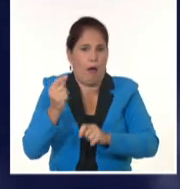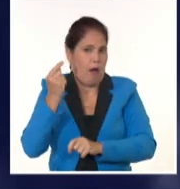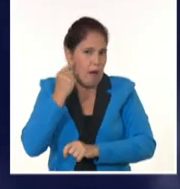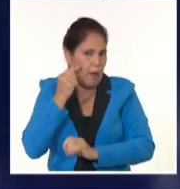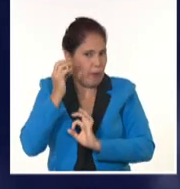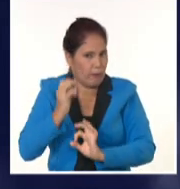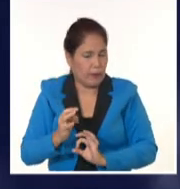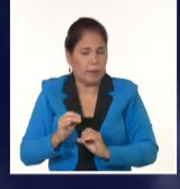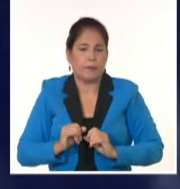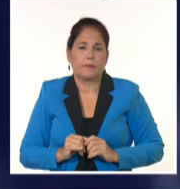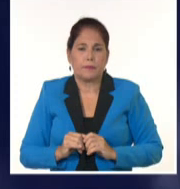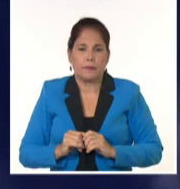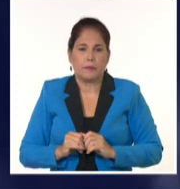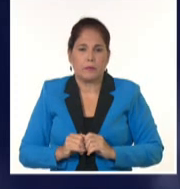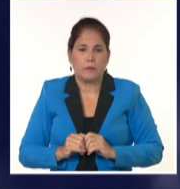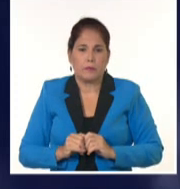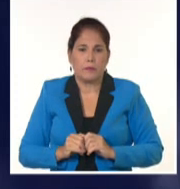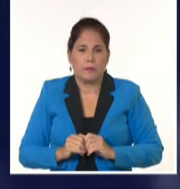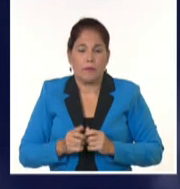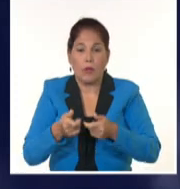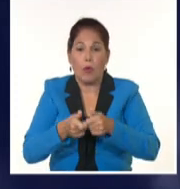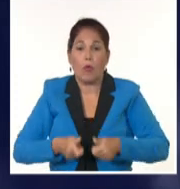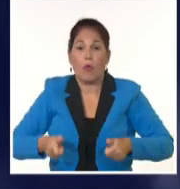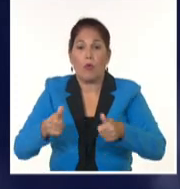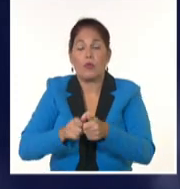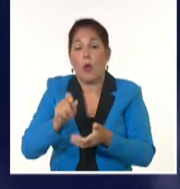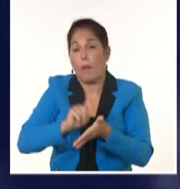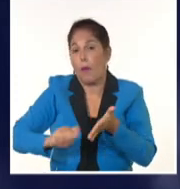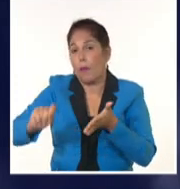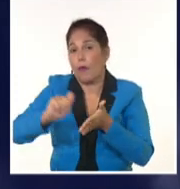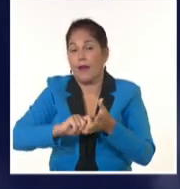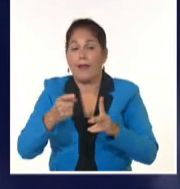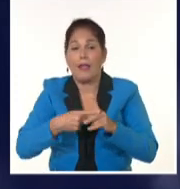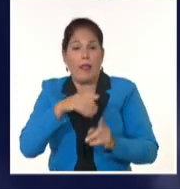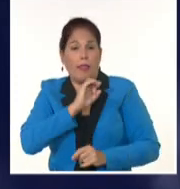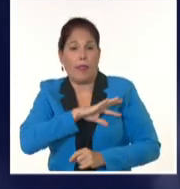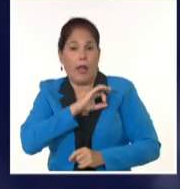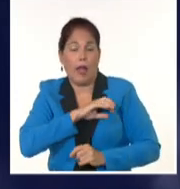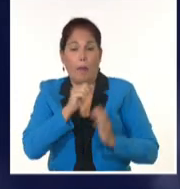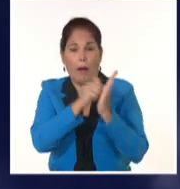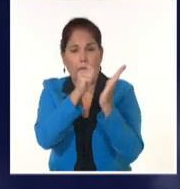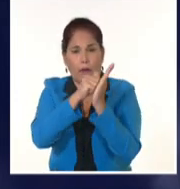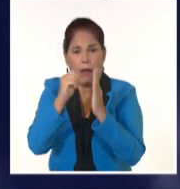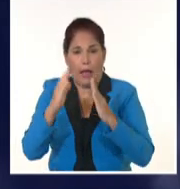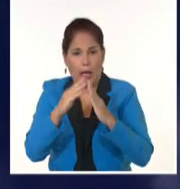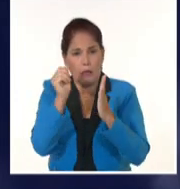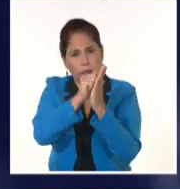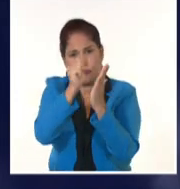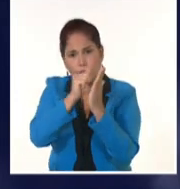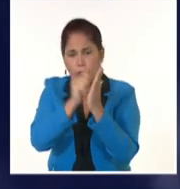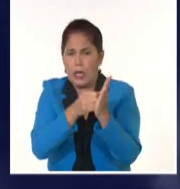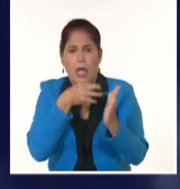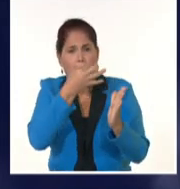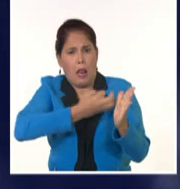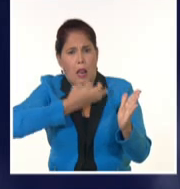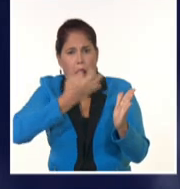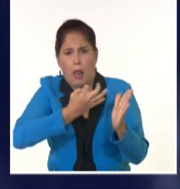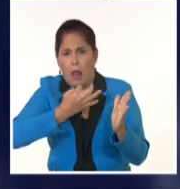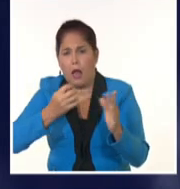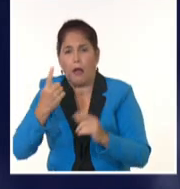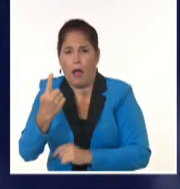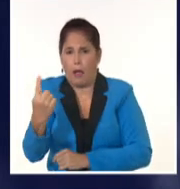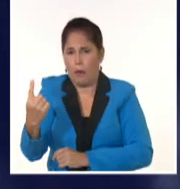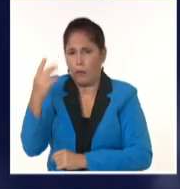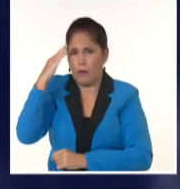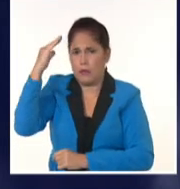han activado los consejos populares y sus delegados para que casa a casa puedan llegar hasta cada poblador de esta